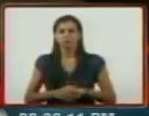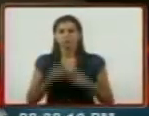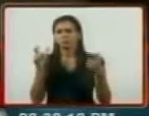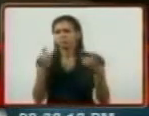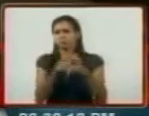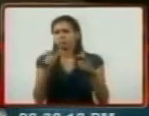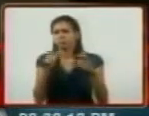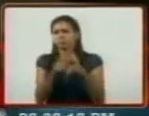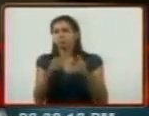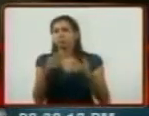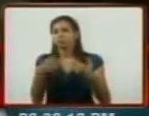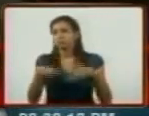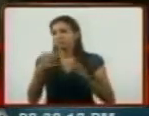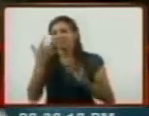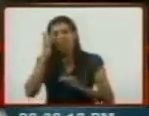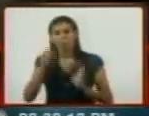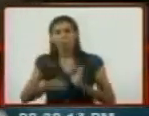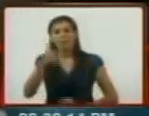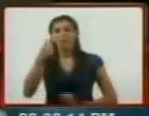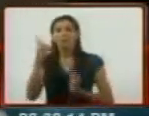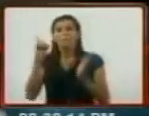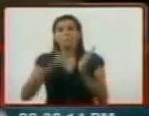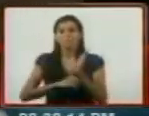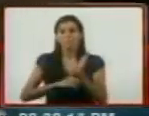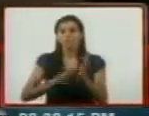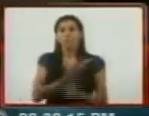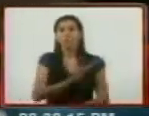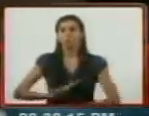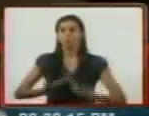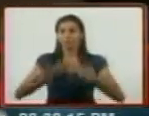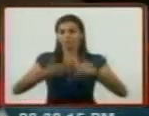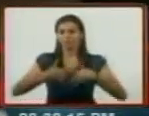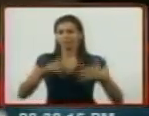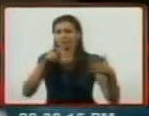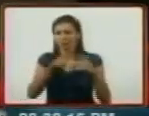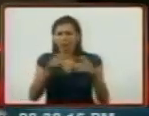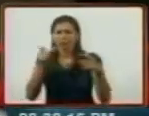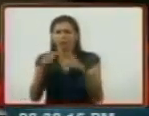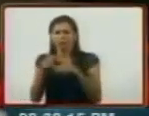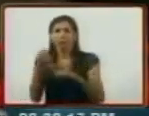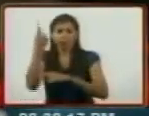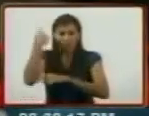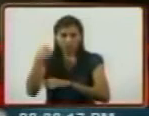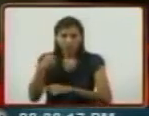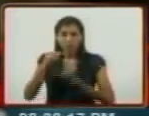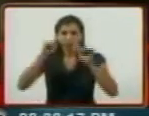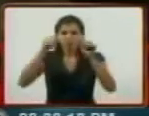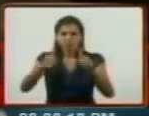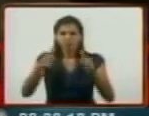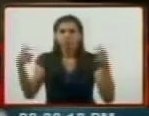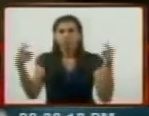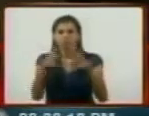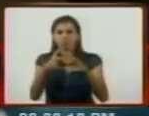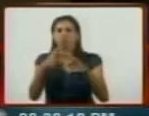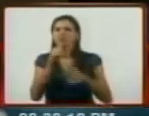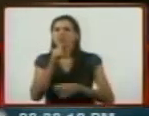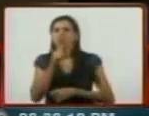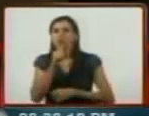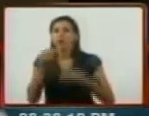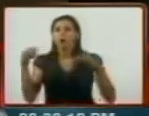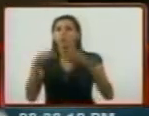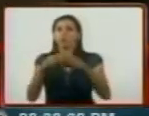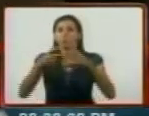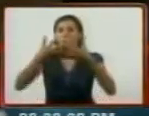centenares, quizás hasta más de 1000 empresarios en el país. Bueno, desde ayer veníamos sosteniendo unas reuniones con el grupo